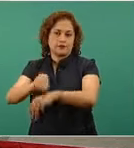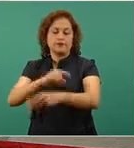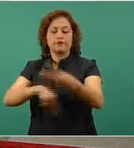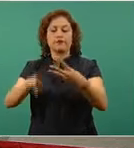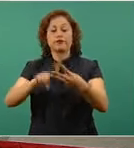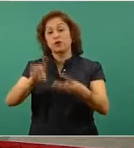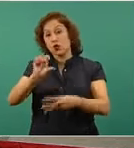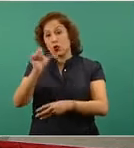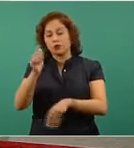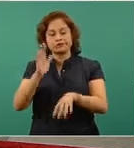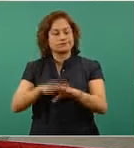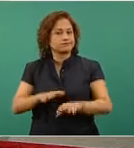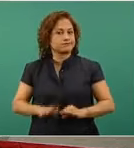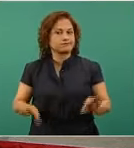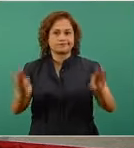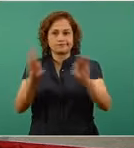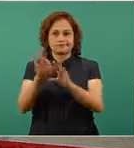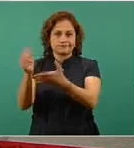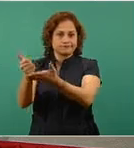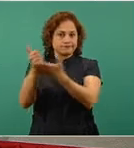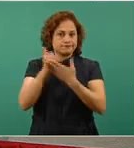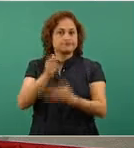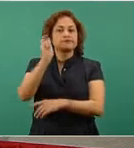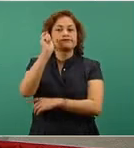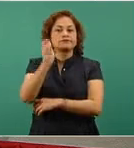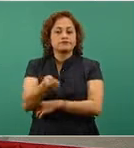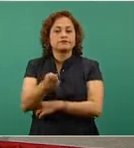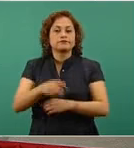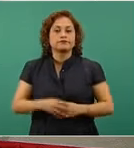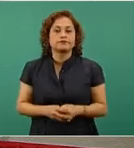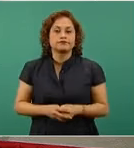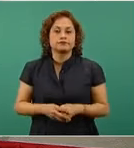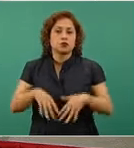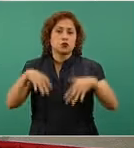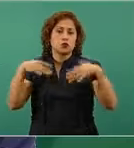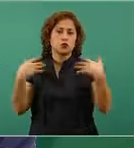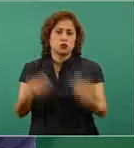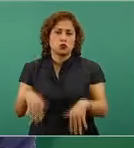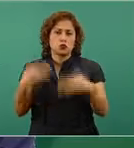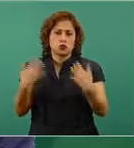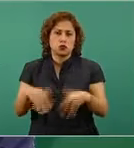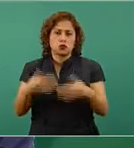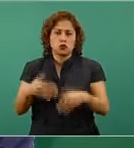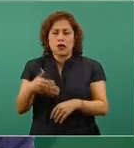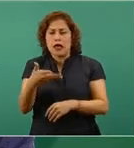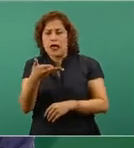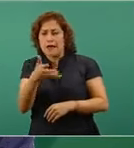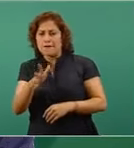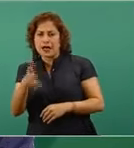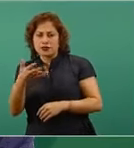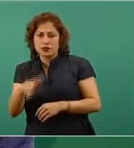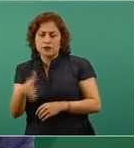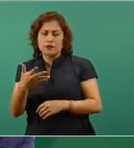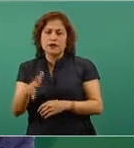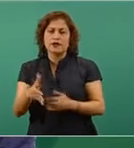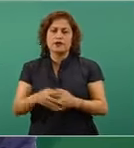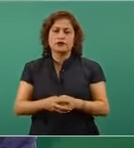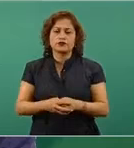es una cantidad muy importante, más de 2 decenas y media